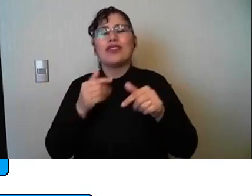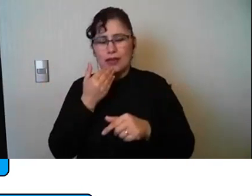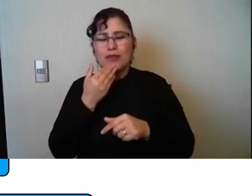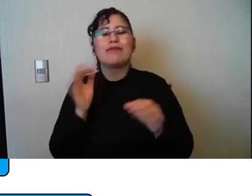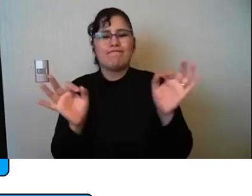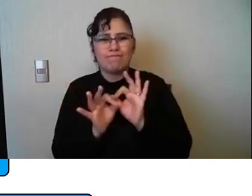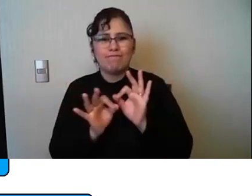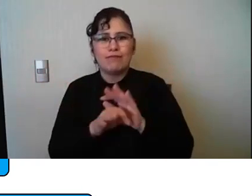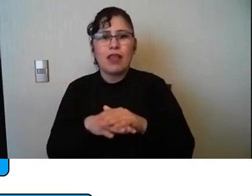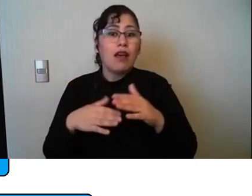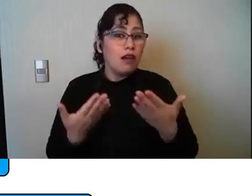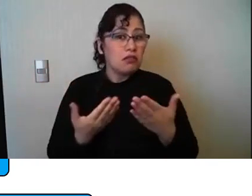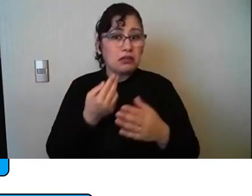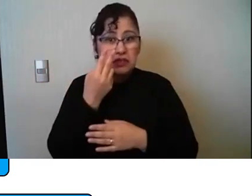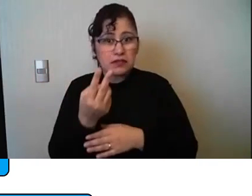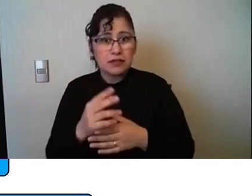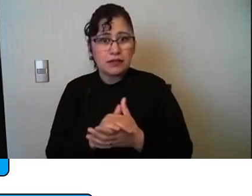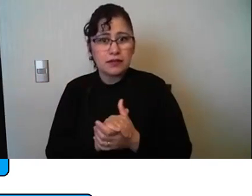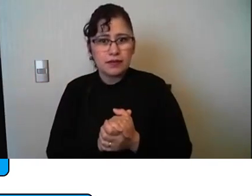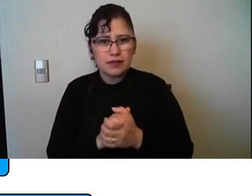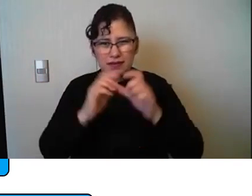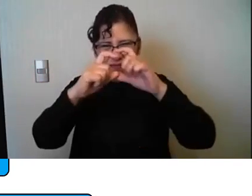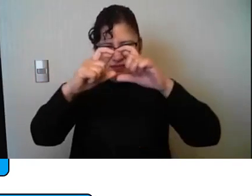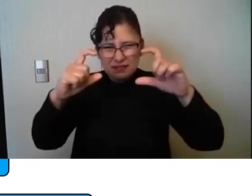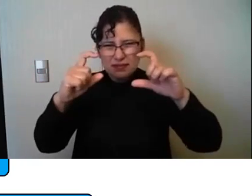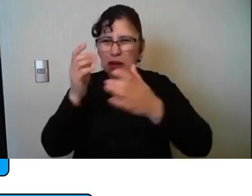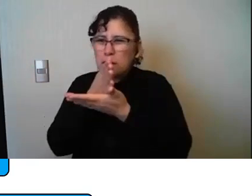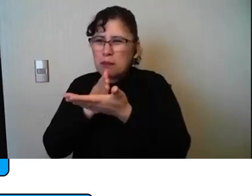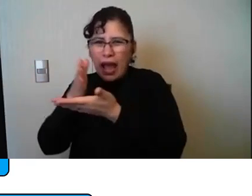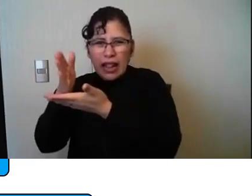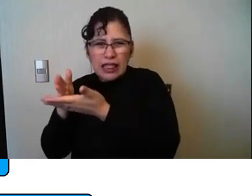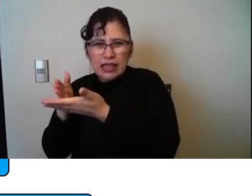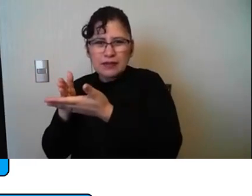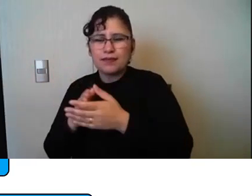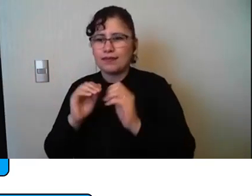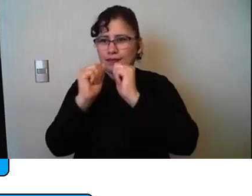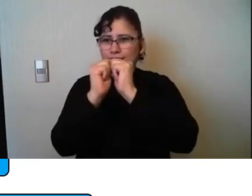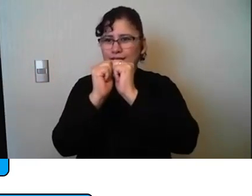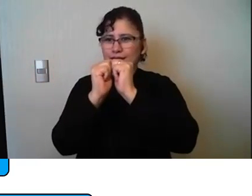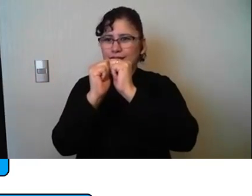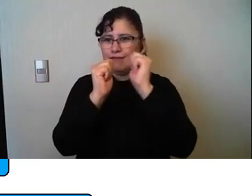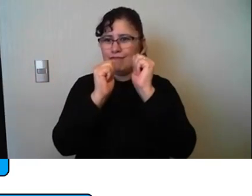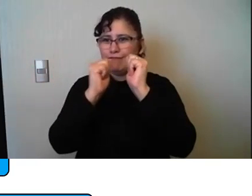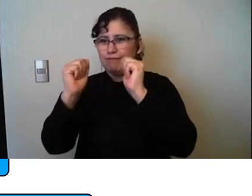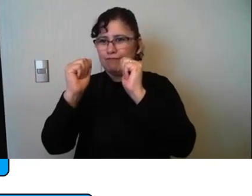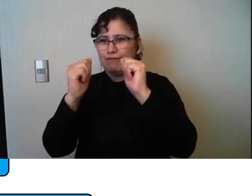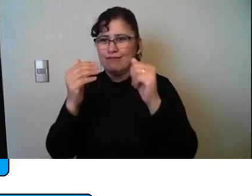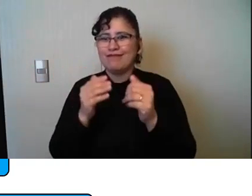Vamos a ver ahora estructuras que forman parte de los hemisferios cerebrales.